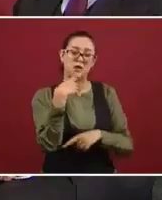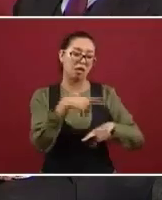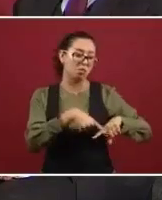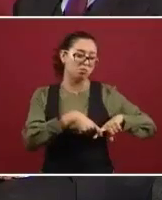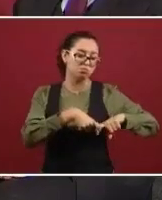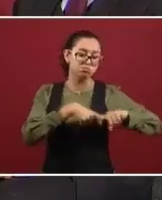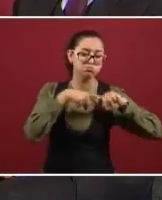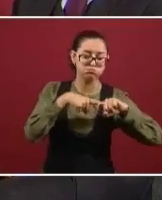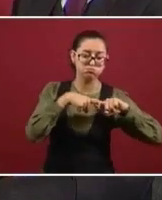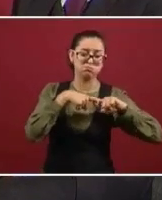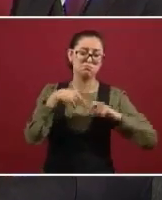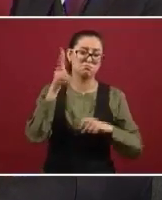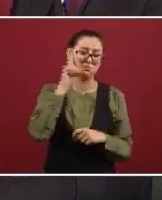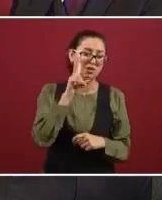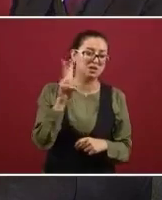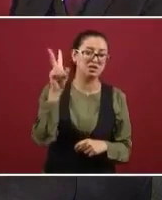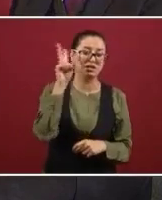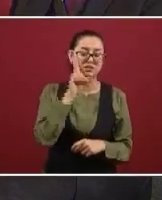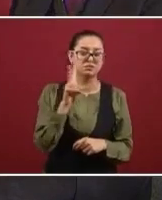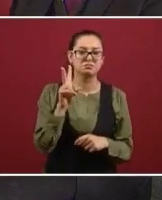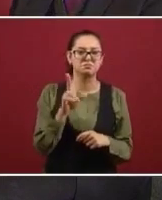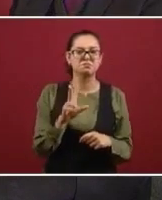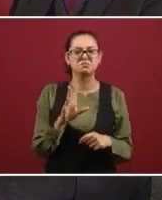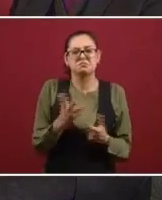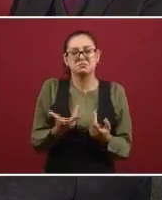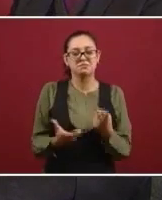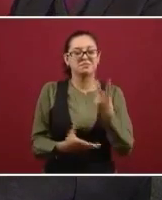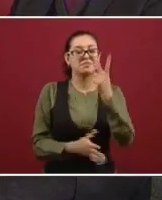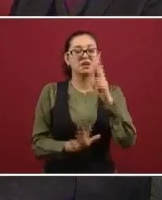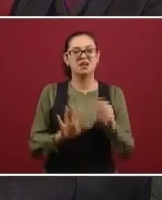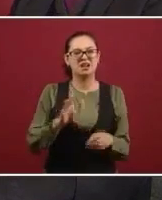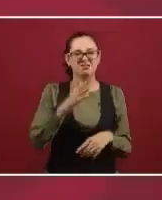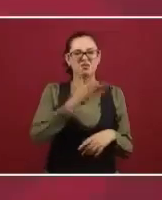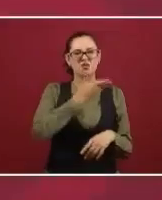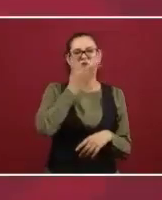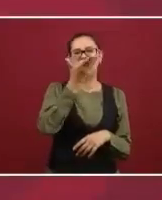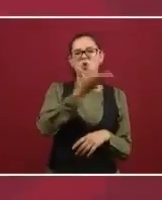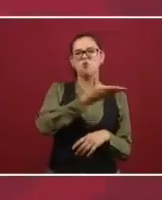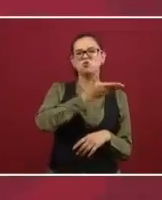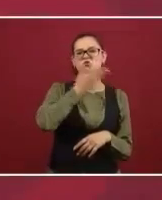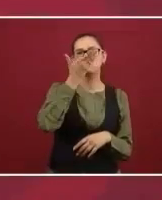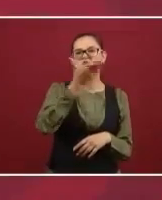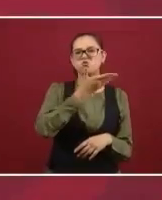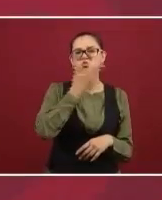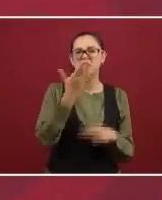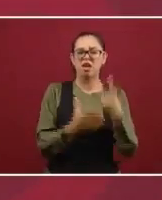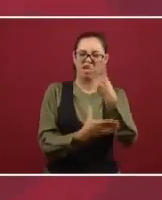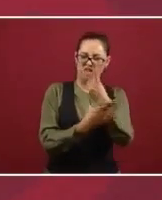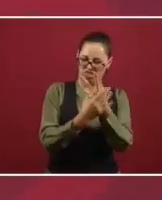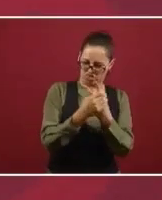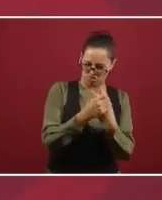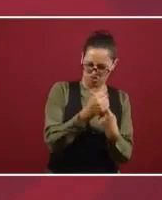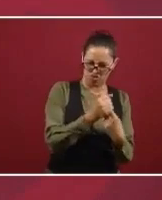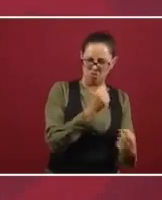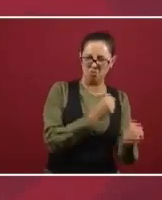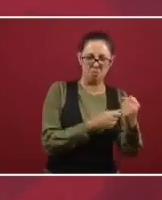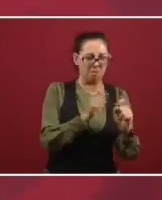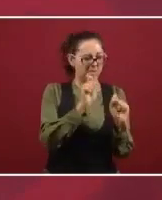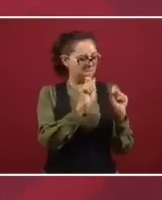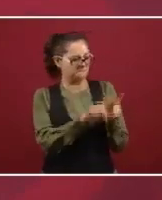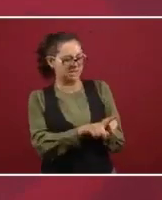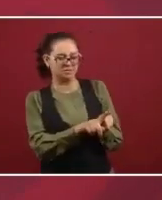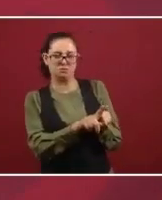un problema de adicciones por un fenómeno muy complejo que tiene que ver con la salud y